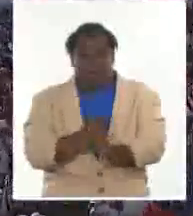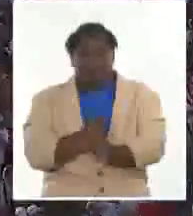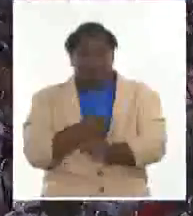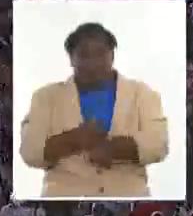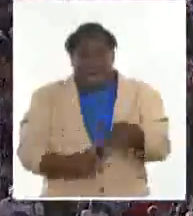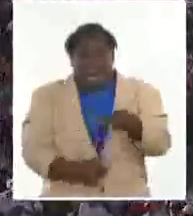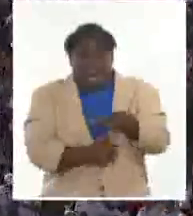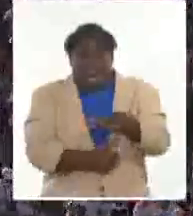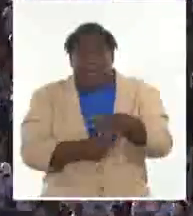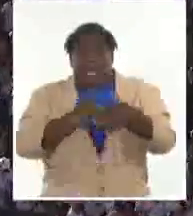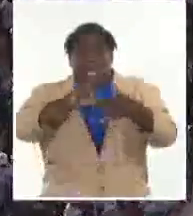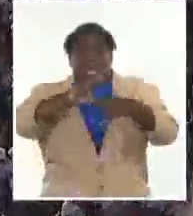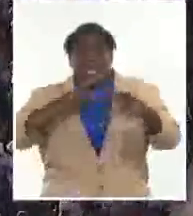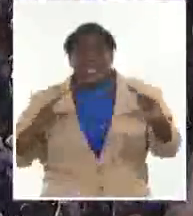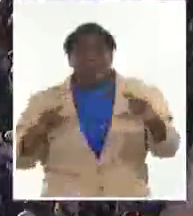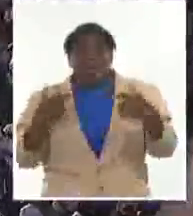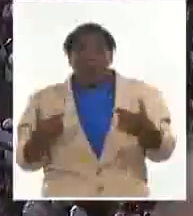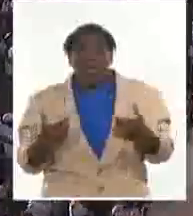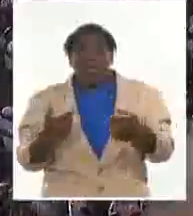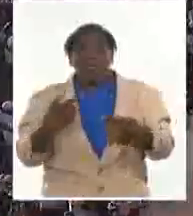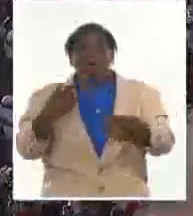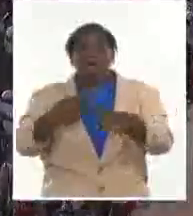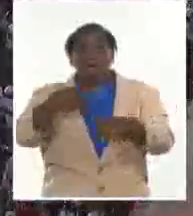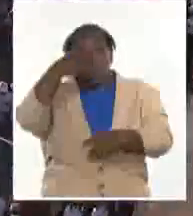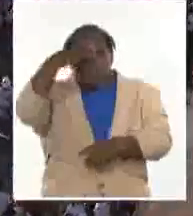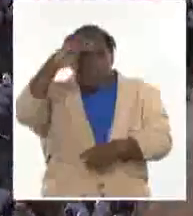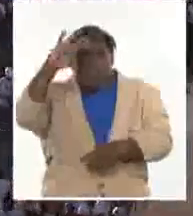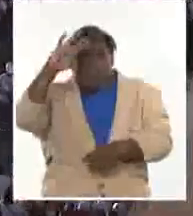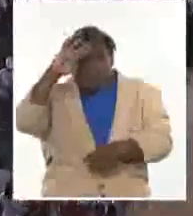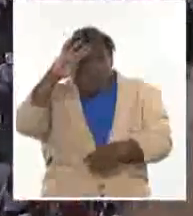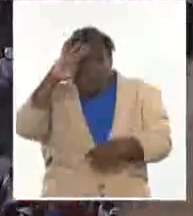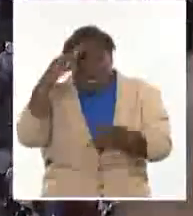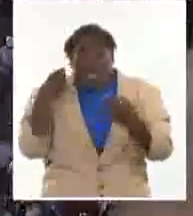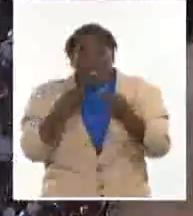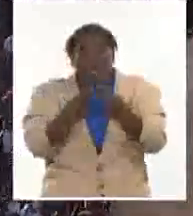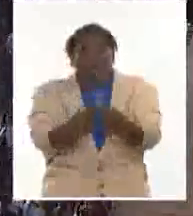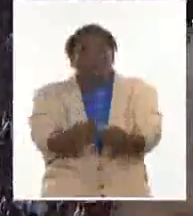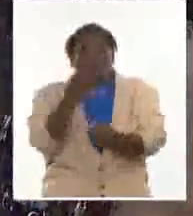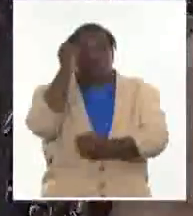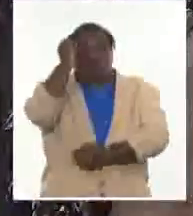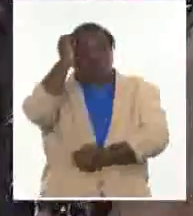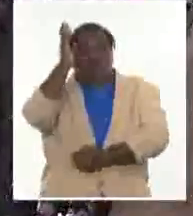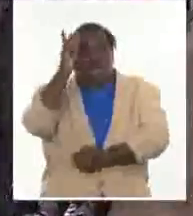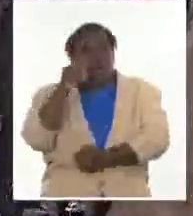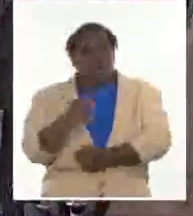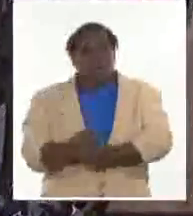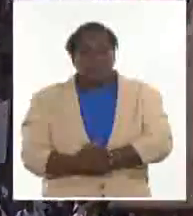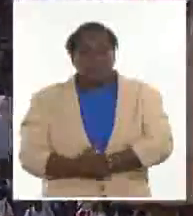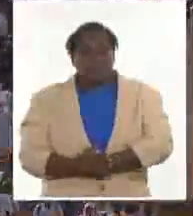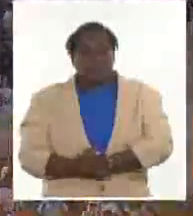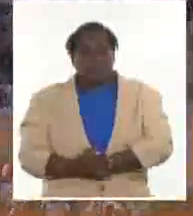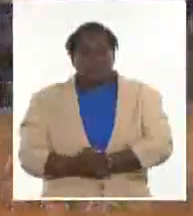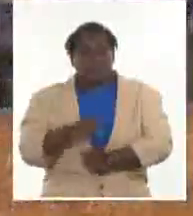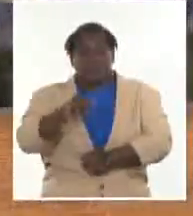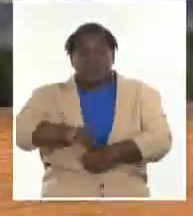el lema "Por Cuba, juntos creamos". A esta